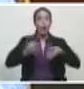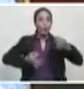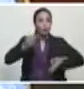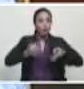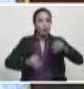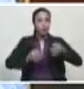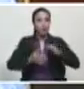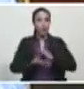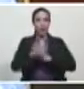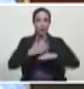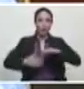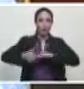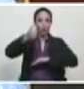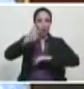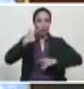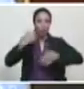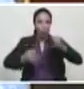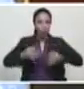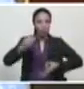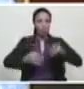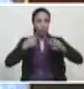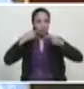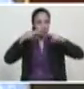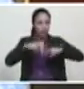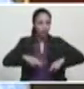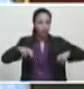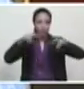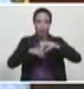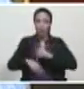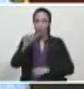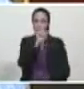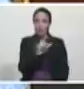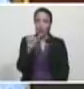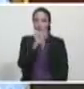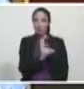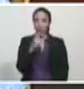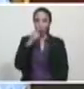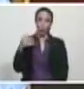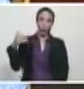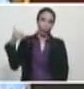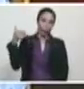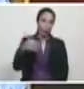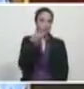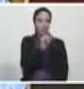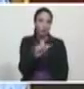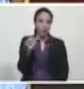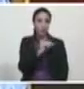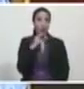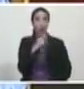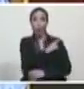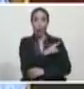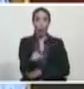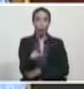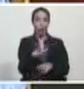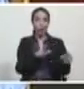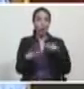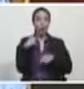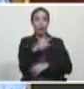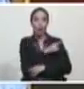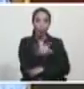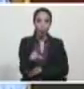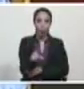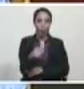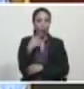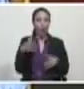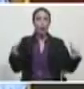República, luego de una investigación durante semanas, dieron la orden de captura de un grupo